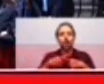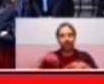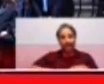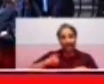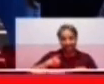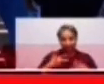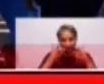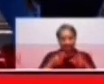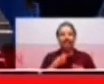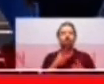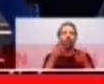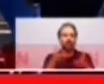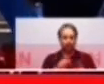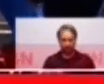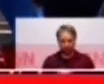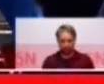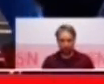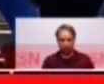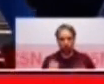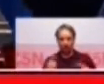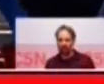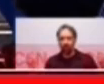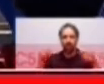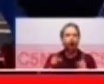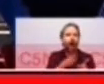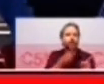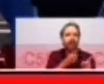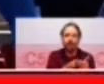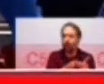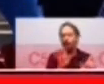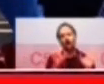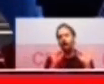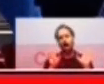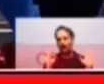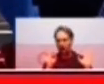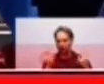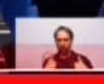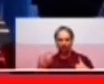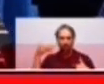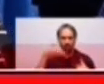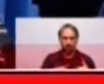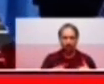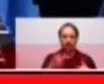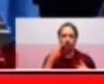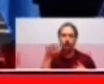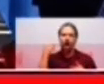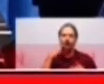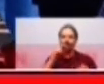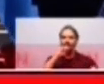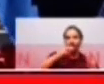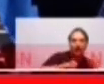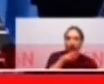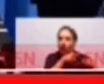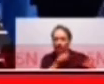como es no dicen el negocio de las indemnizaciones eh el negocio de los juicios laborales juicios labores el negocio de los juicios